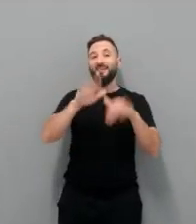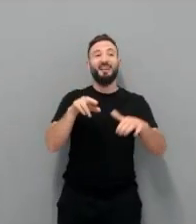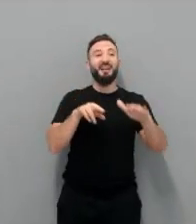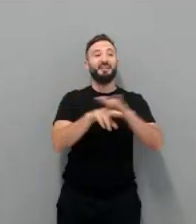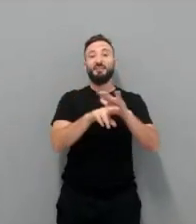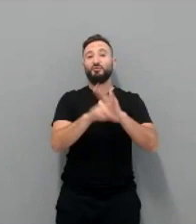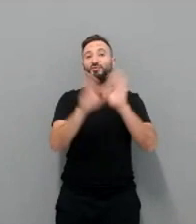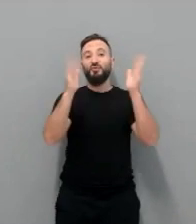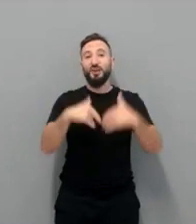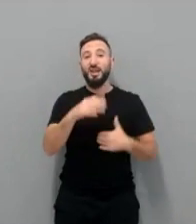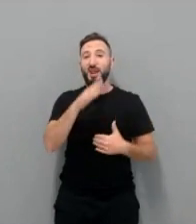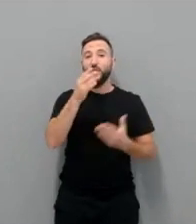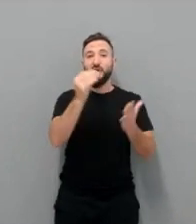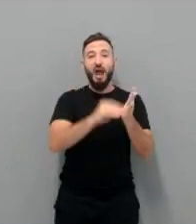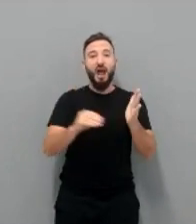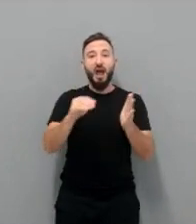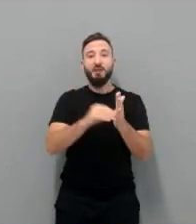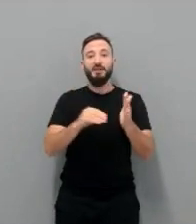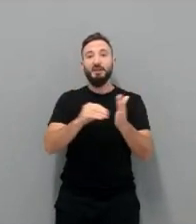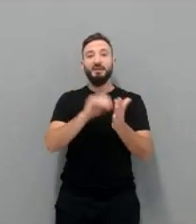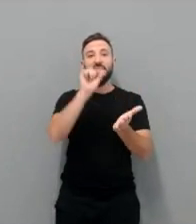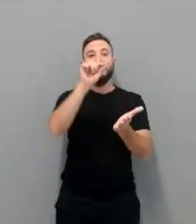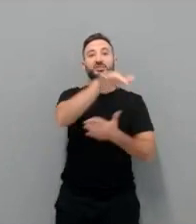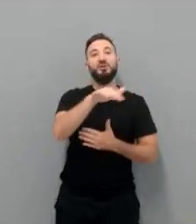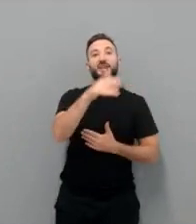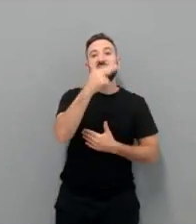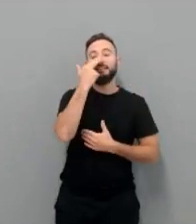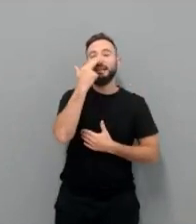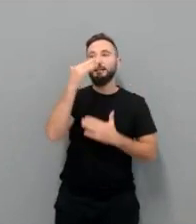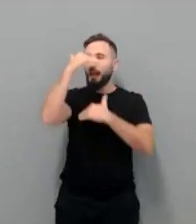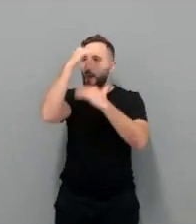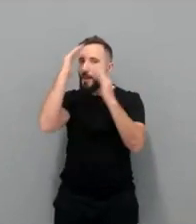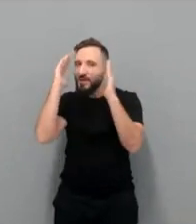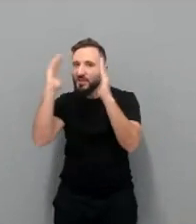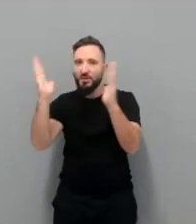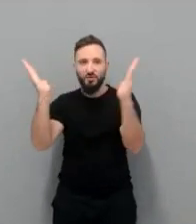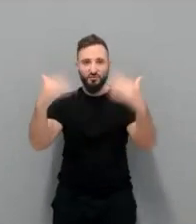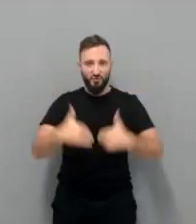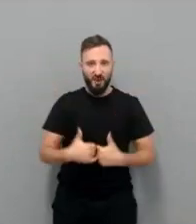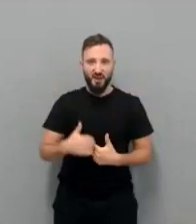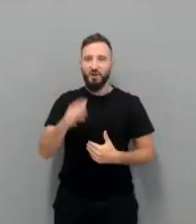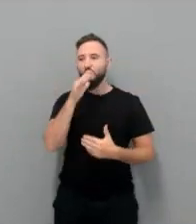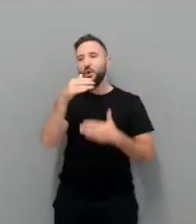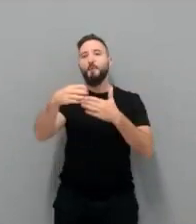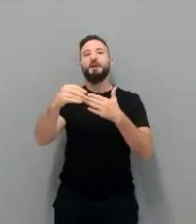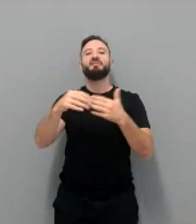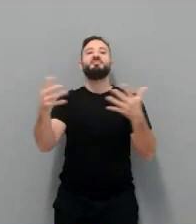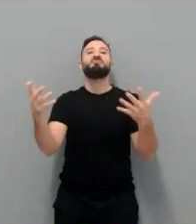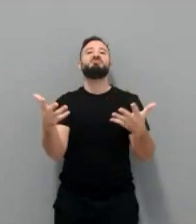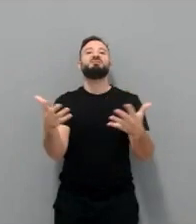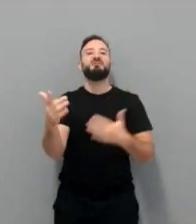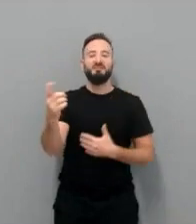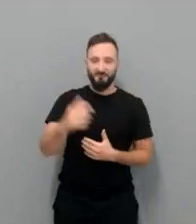los servicios sanitarios muchas veces tampoco los atienden, no son pacientes agudos, son pacientes